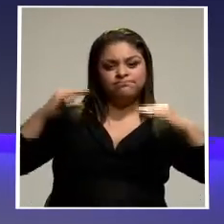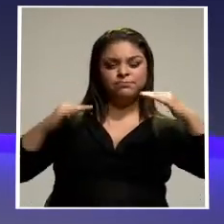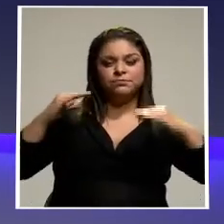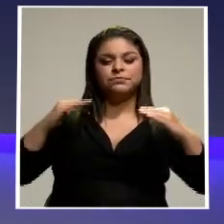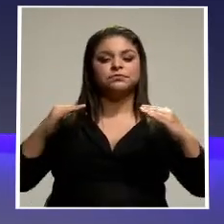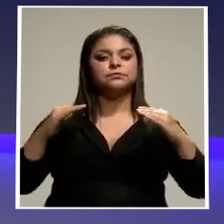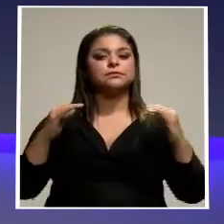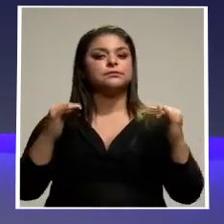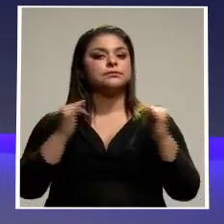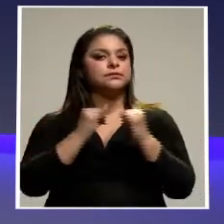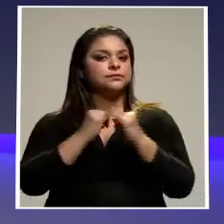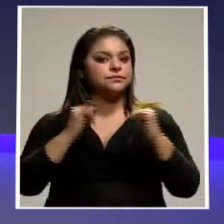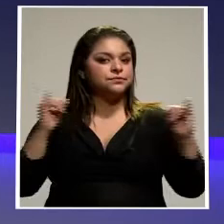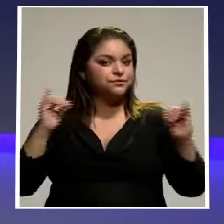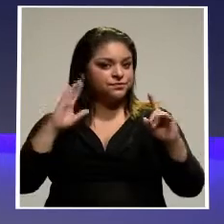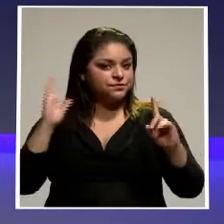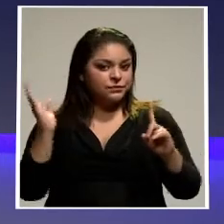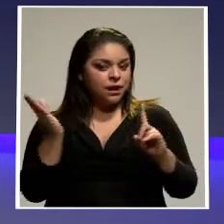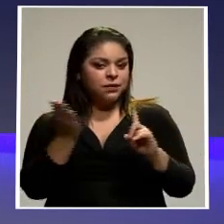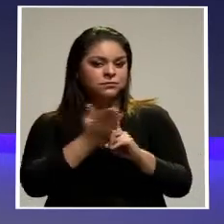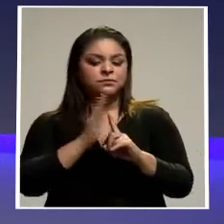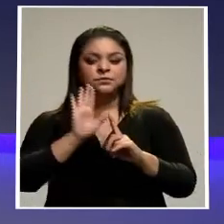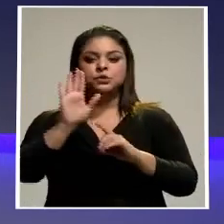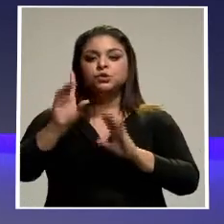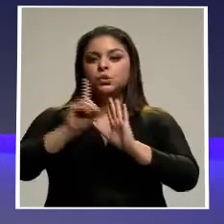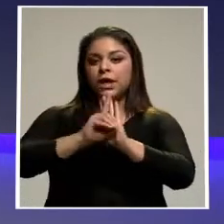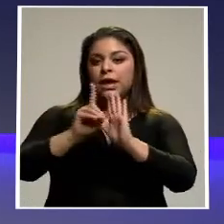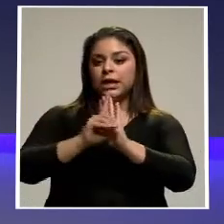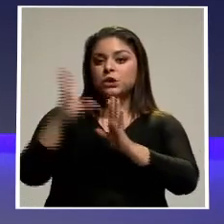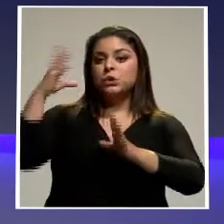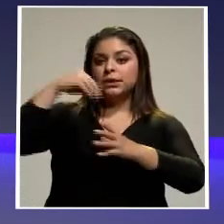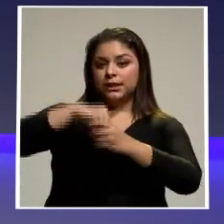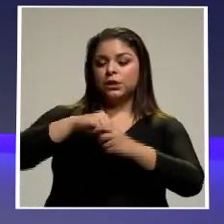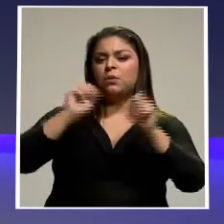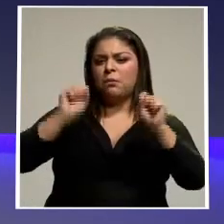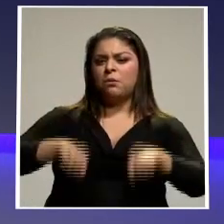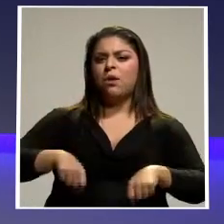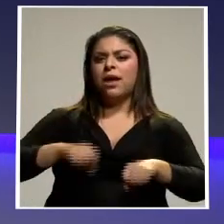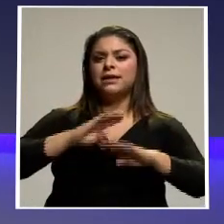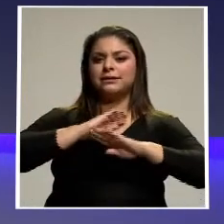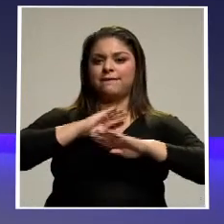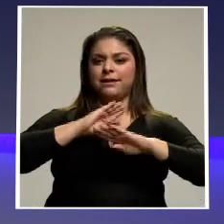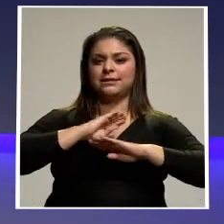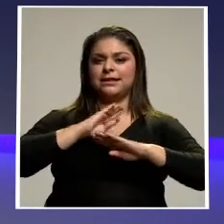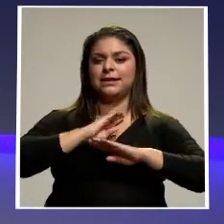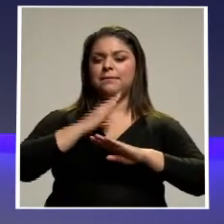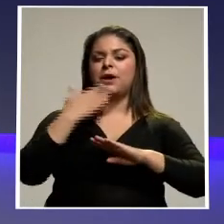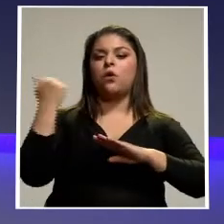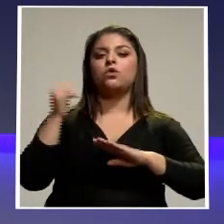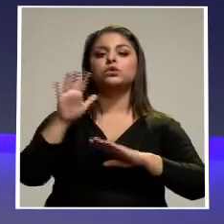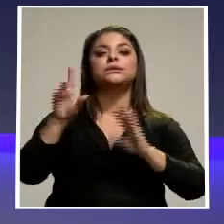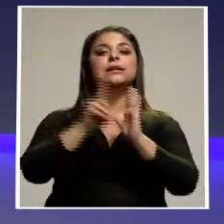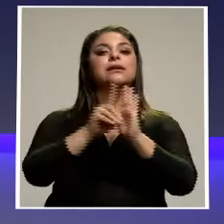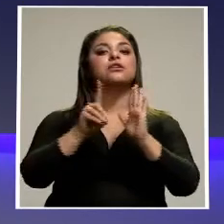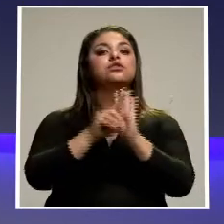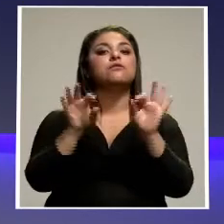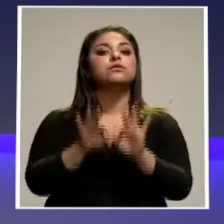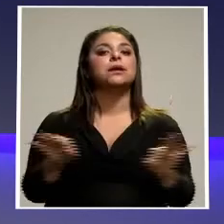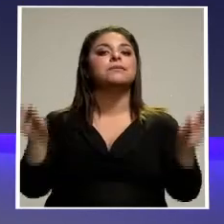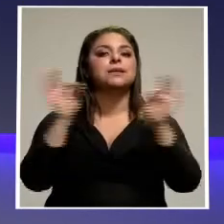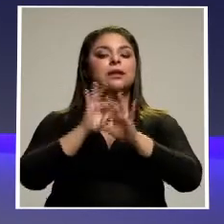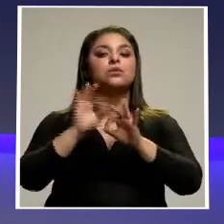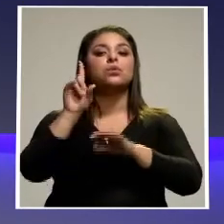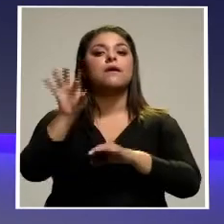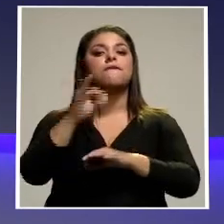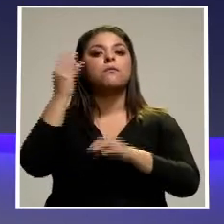su derecho interno puedan satisfacer de mejor manera los derechos fundamentales en una forma más